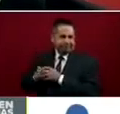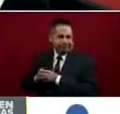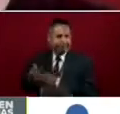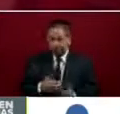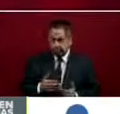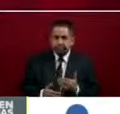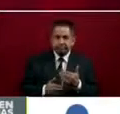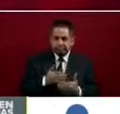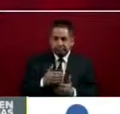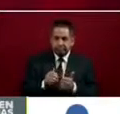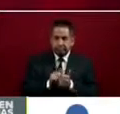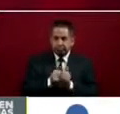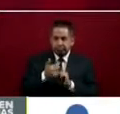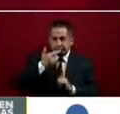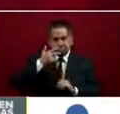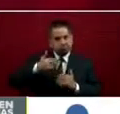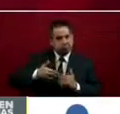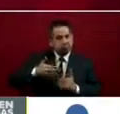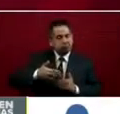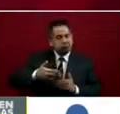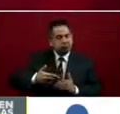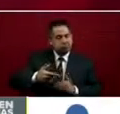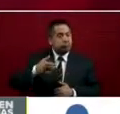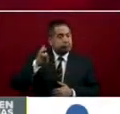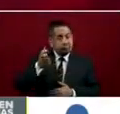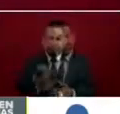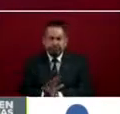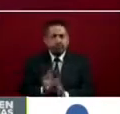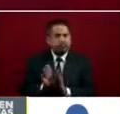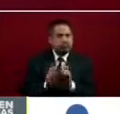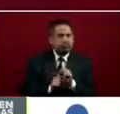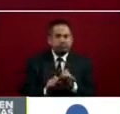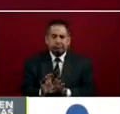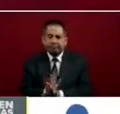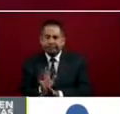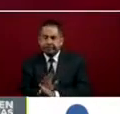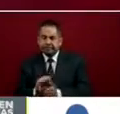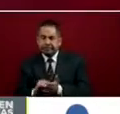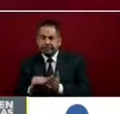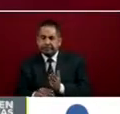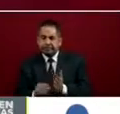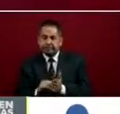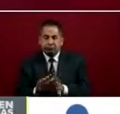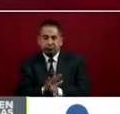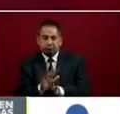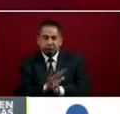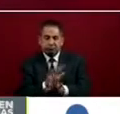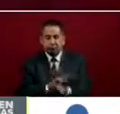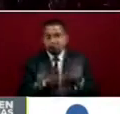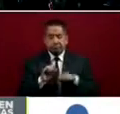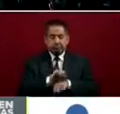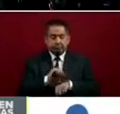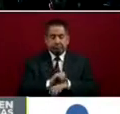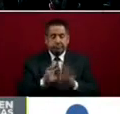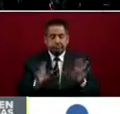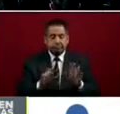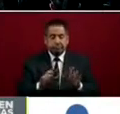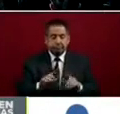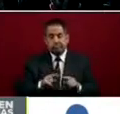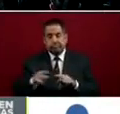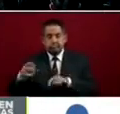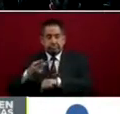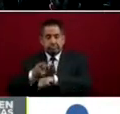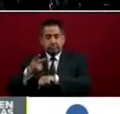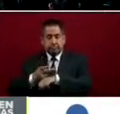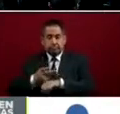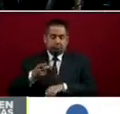Ayer por la tarde, el presidente López Obrador se reunió en Palacio Nacional con empresarios, entre ellos Carlos Slim. Al encuentro, que duró cerca de 3 horas, también acudieron